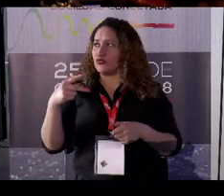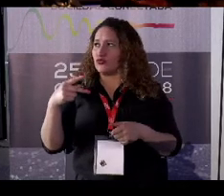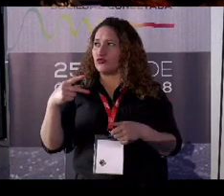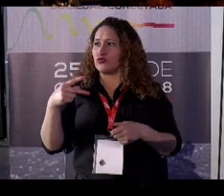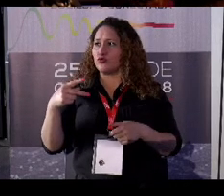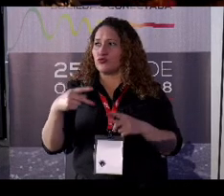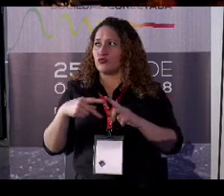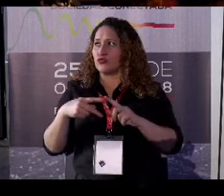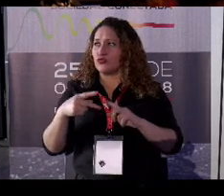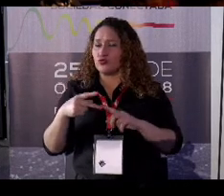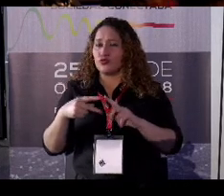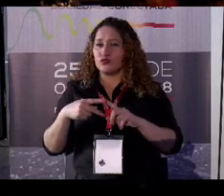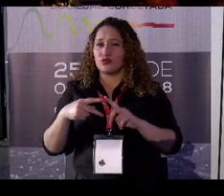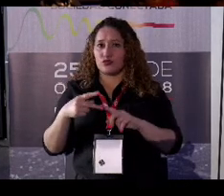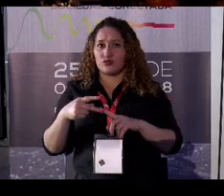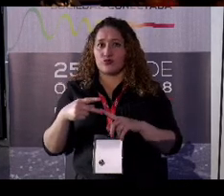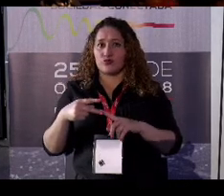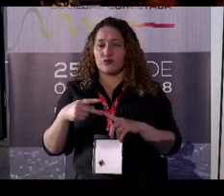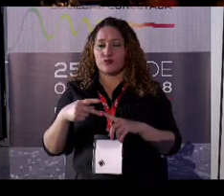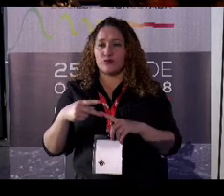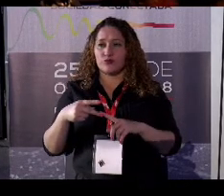y